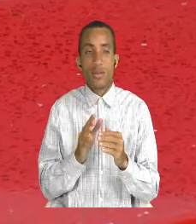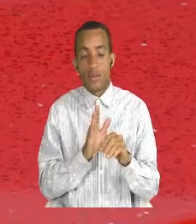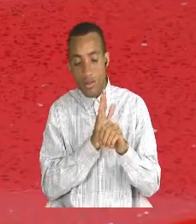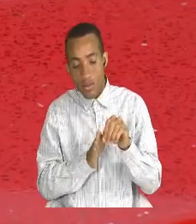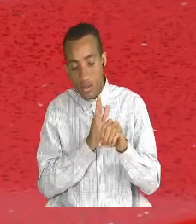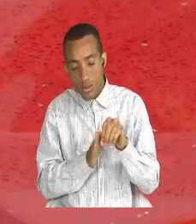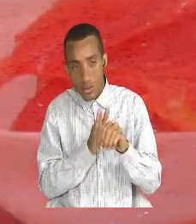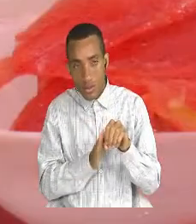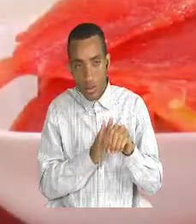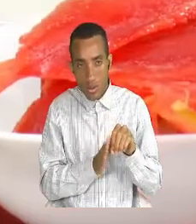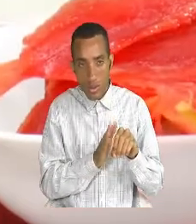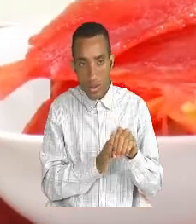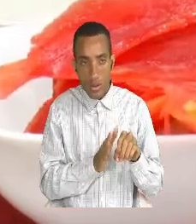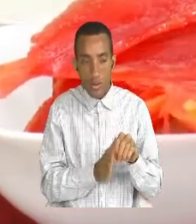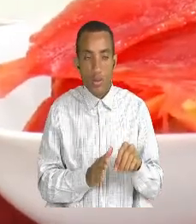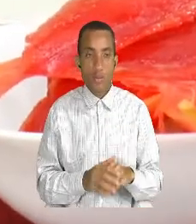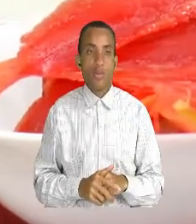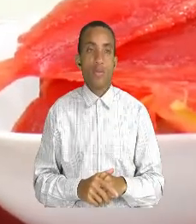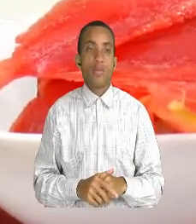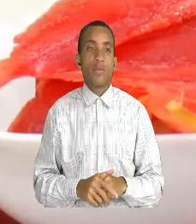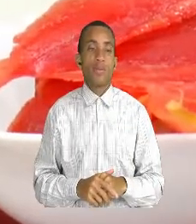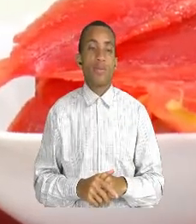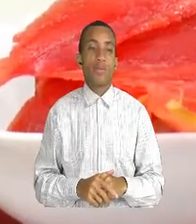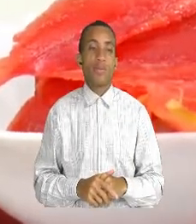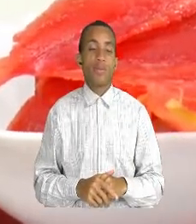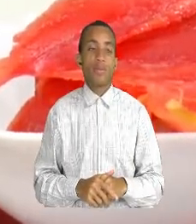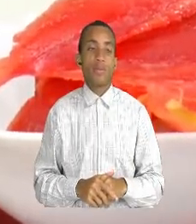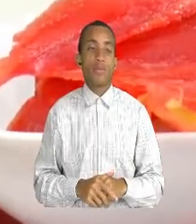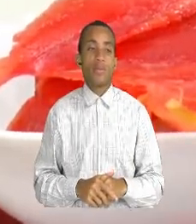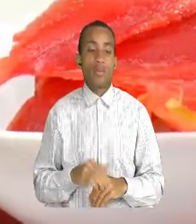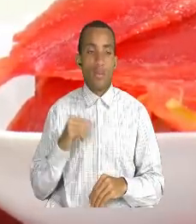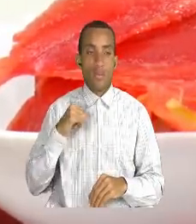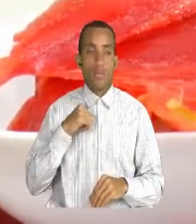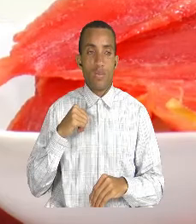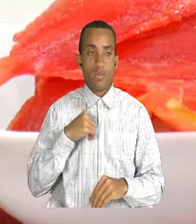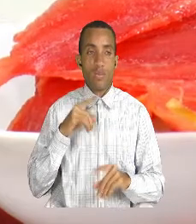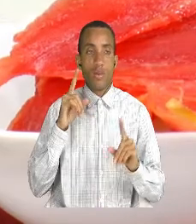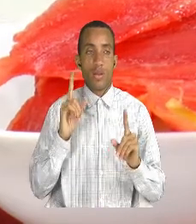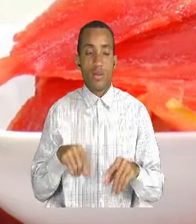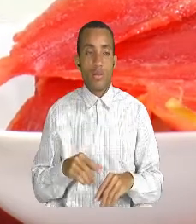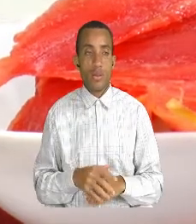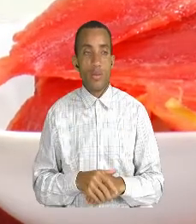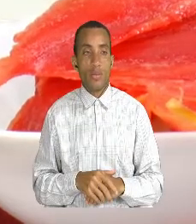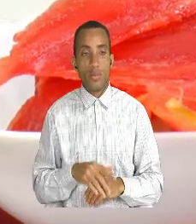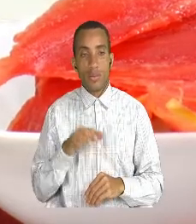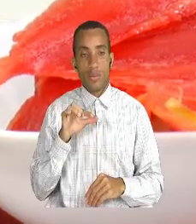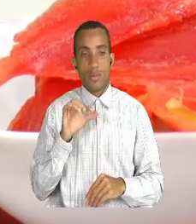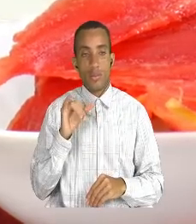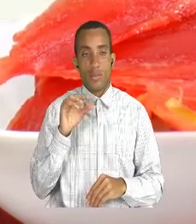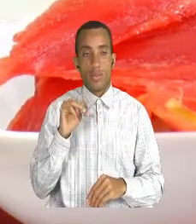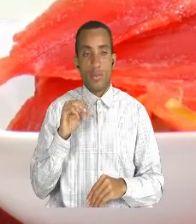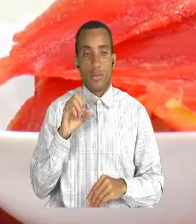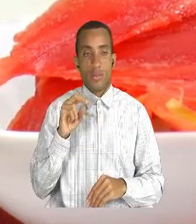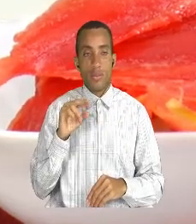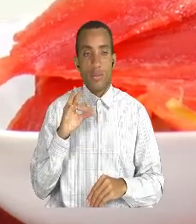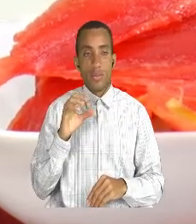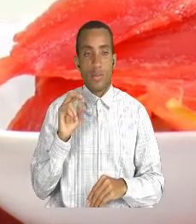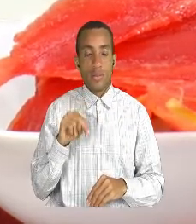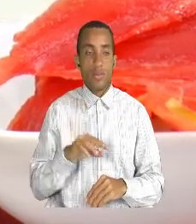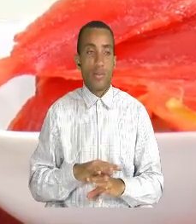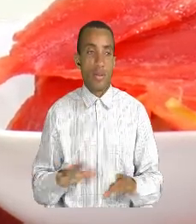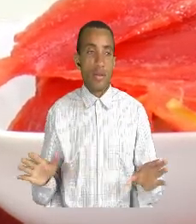Ok. Listo. Y aquí tengo también un poquitico de pimentón. Traje todo, no traje nada